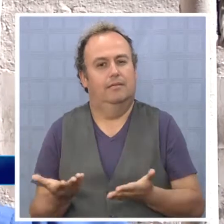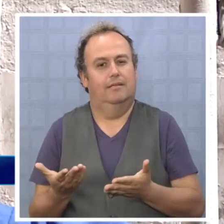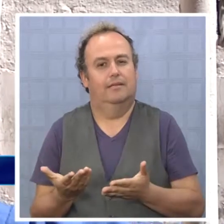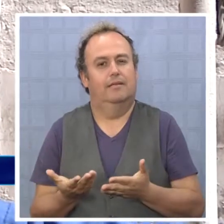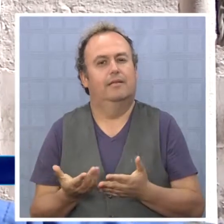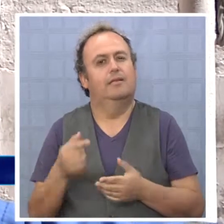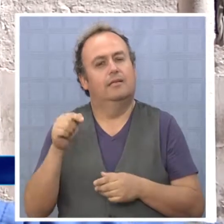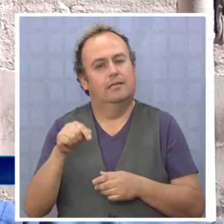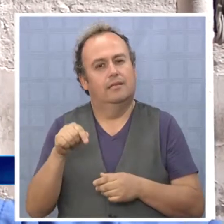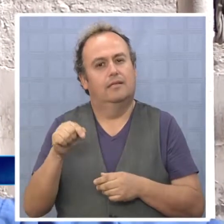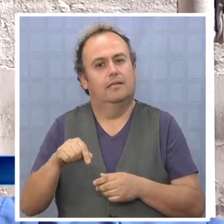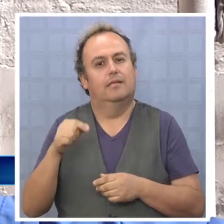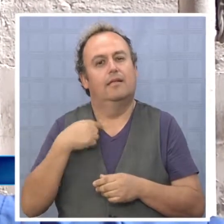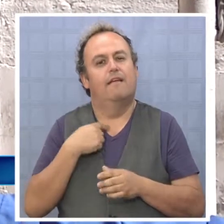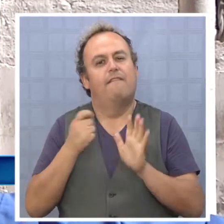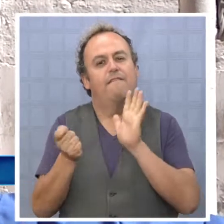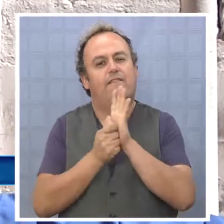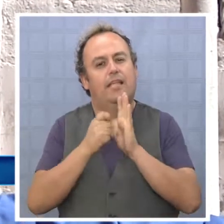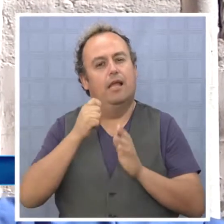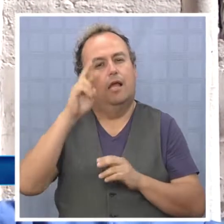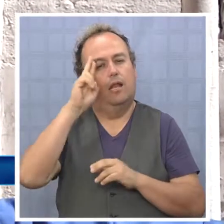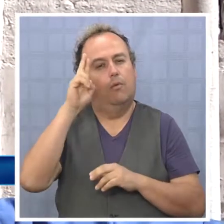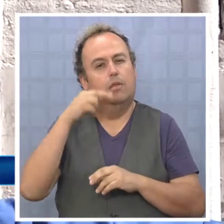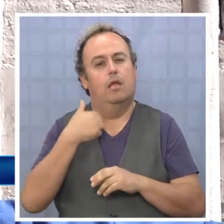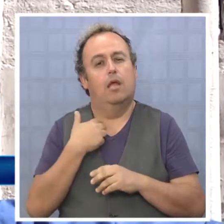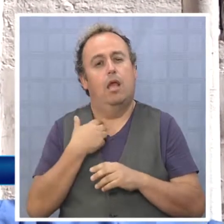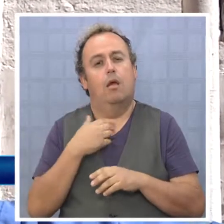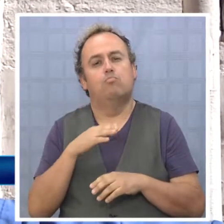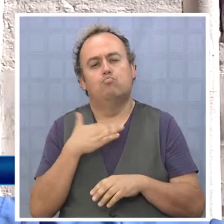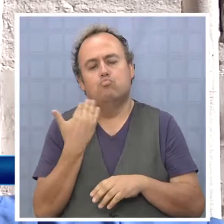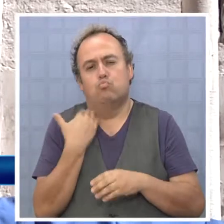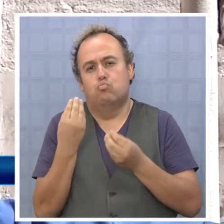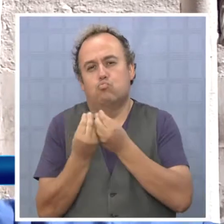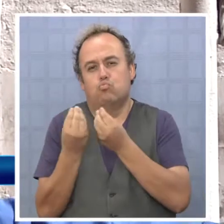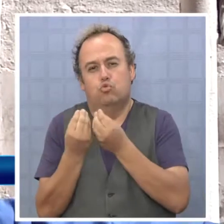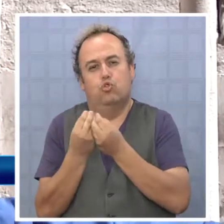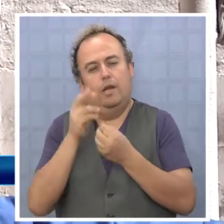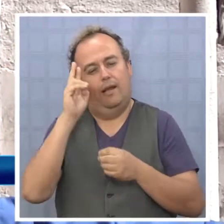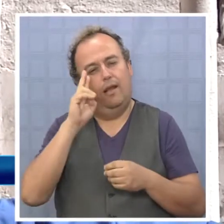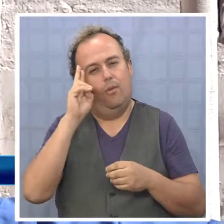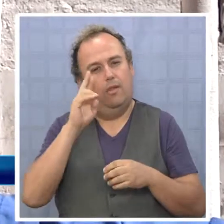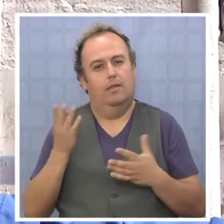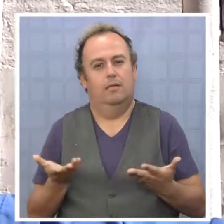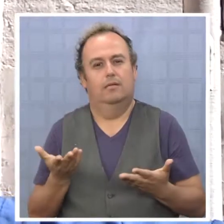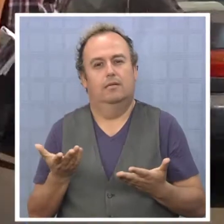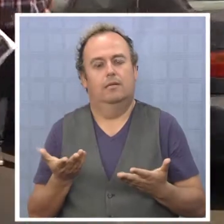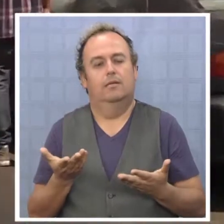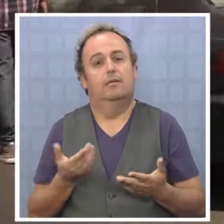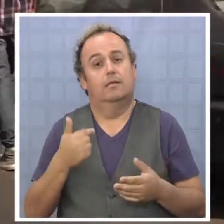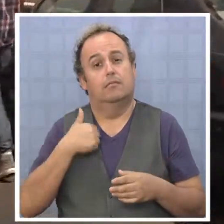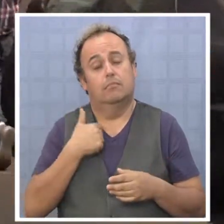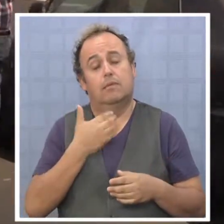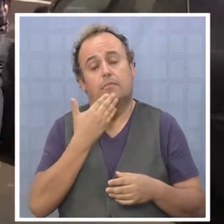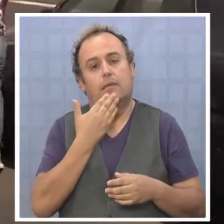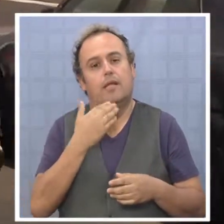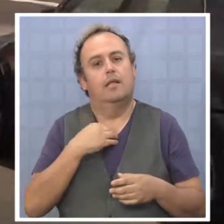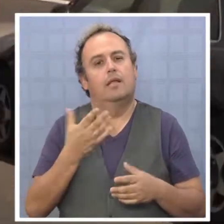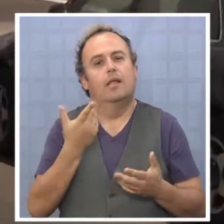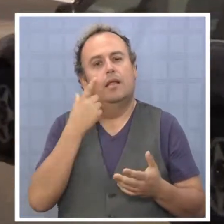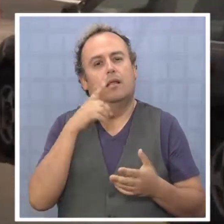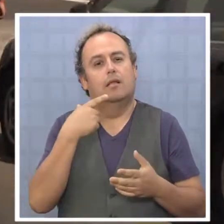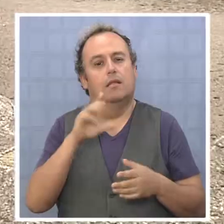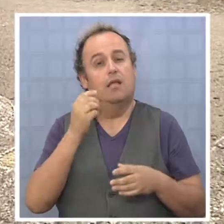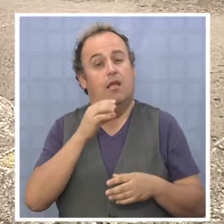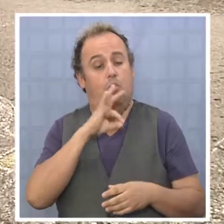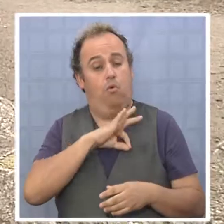Esta fecha para nosotros es muy especial, recordamos a nuestros compañeros que han caído en faena y los que se han muerto ya por edad. Y aparte a